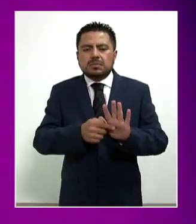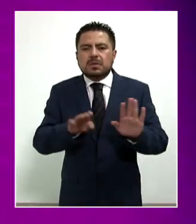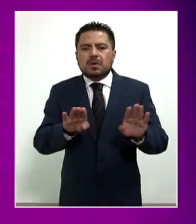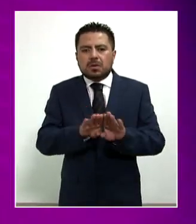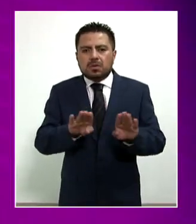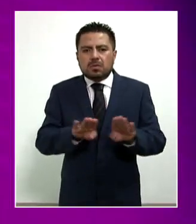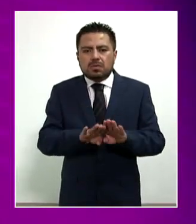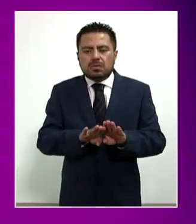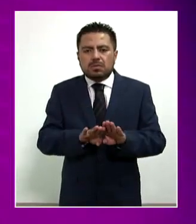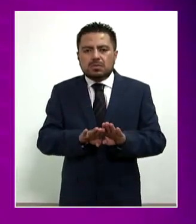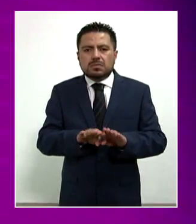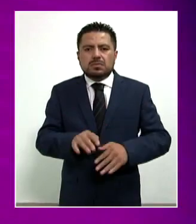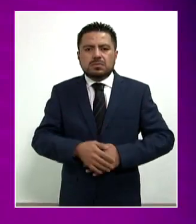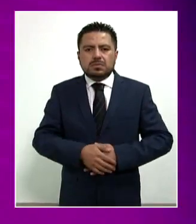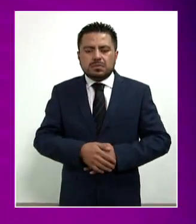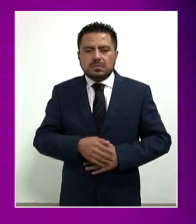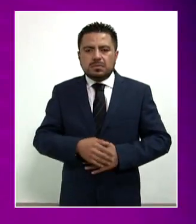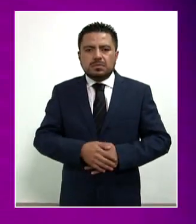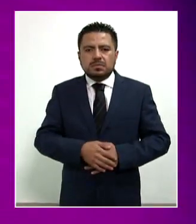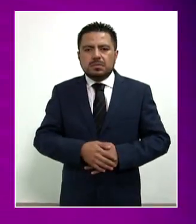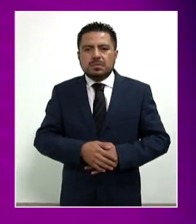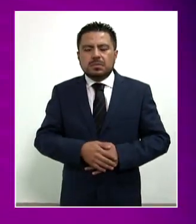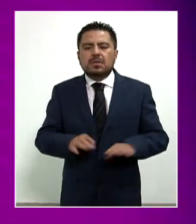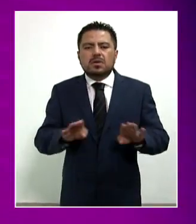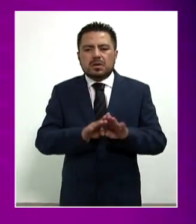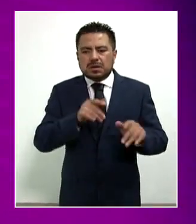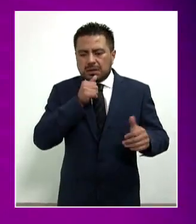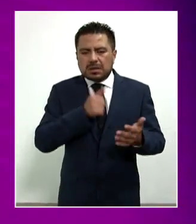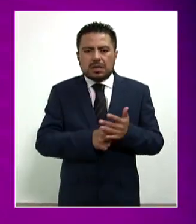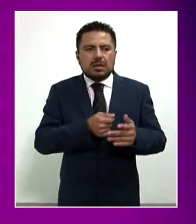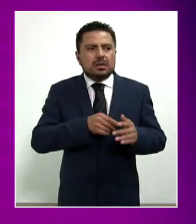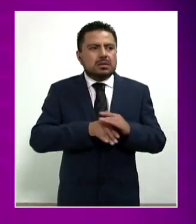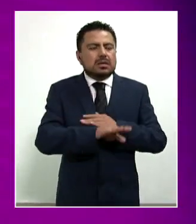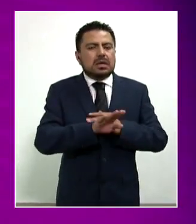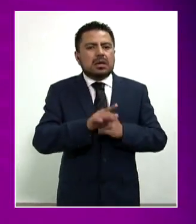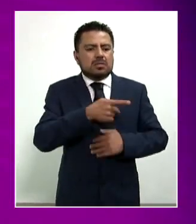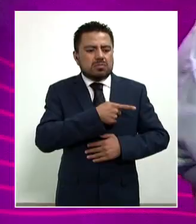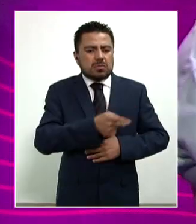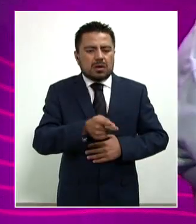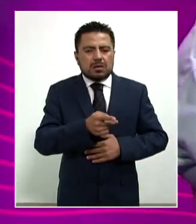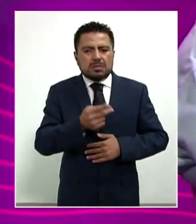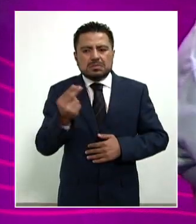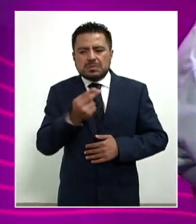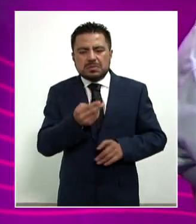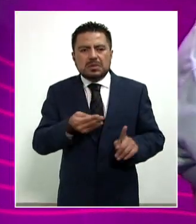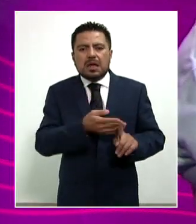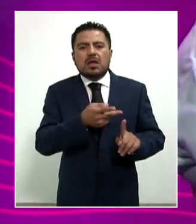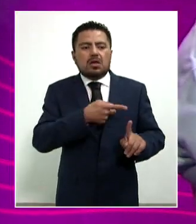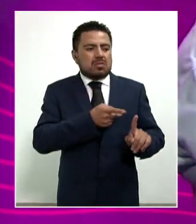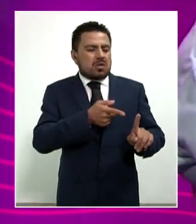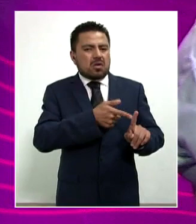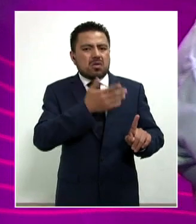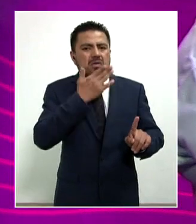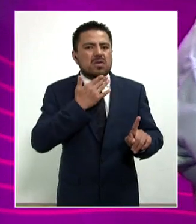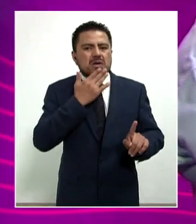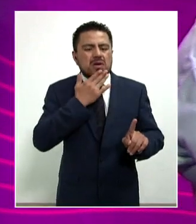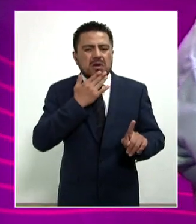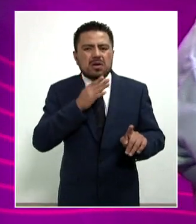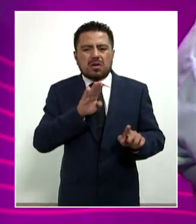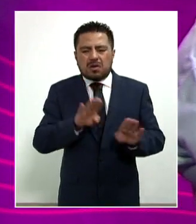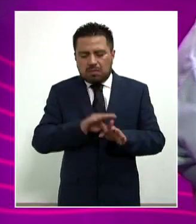como el destinatario, que están destinados al pobre merecedor, no a ese pobre